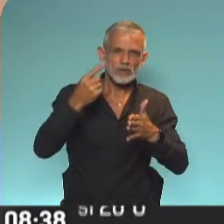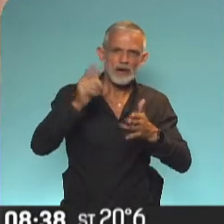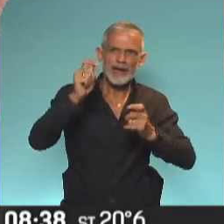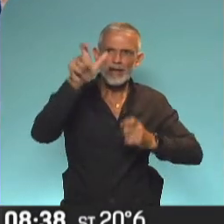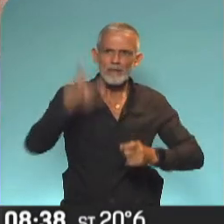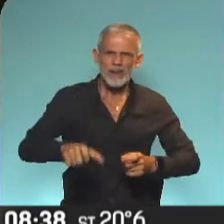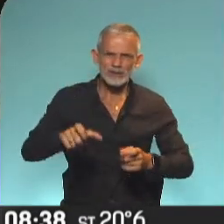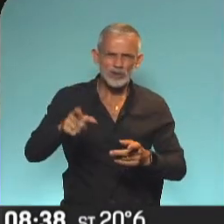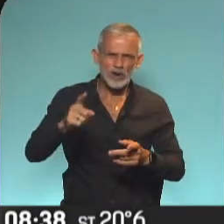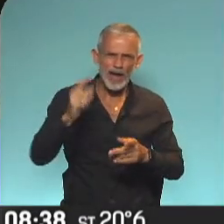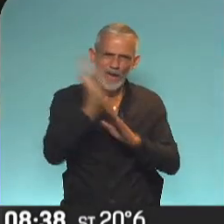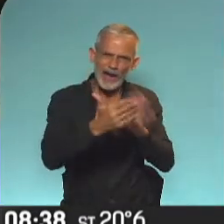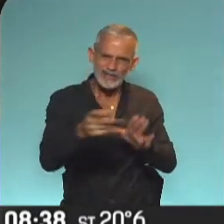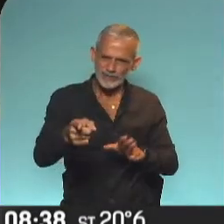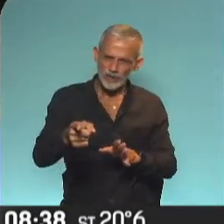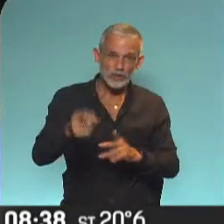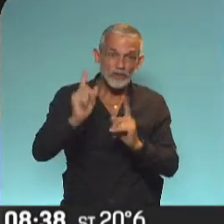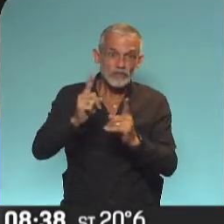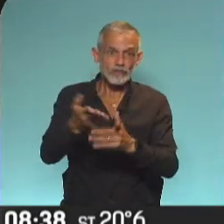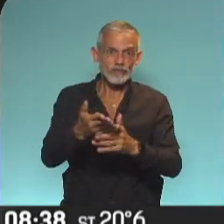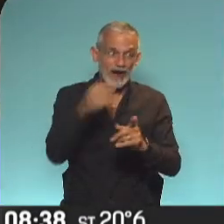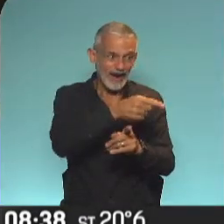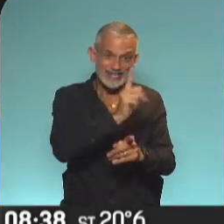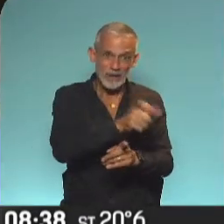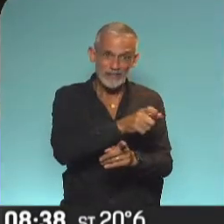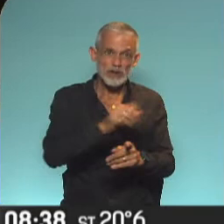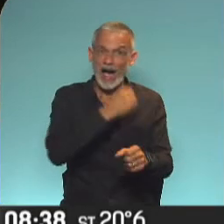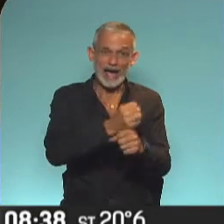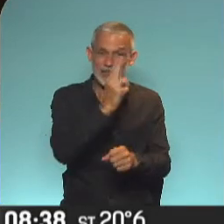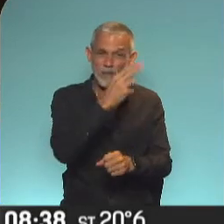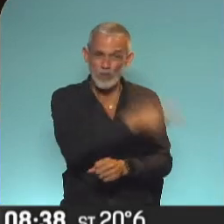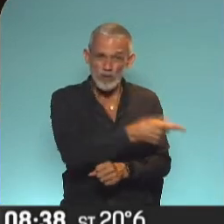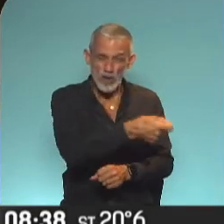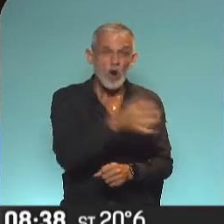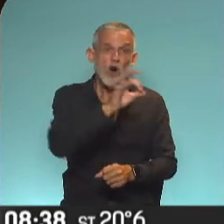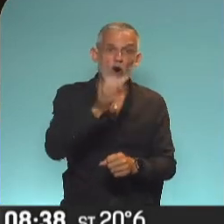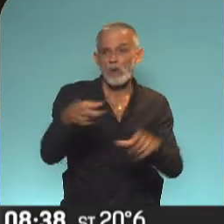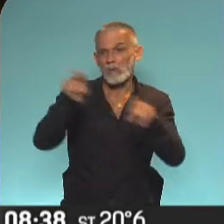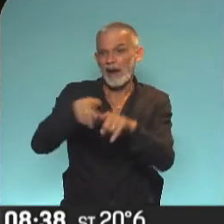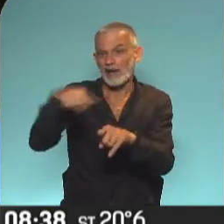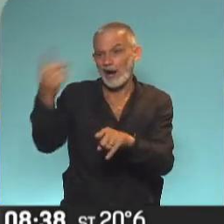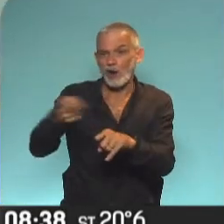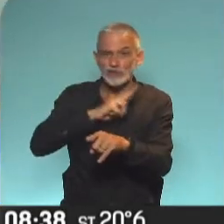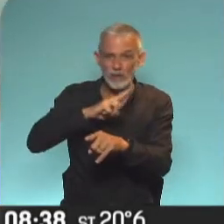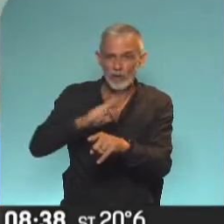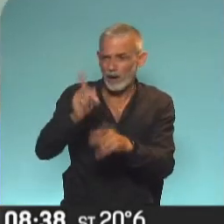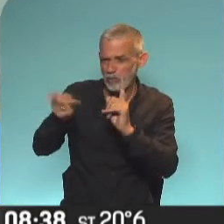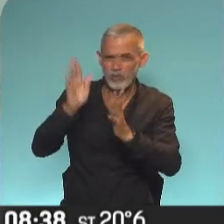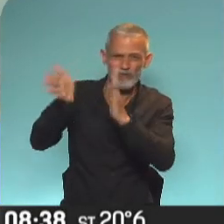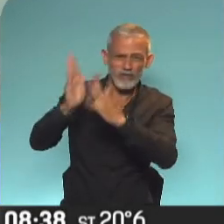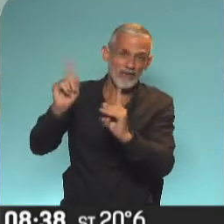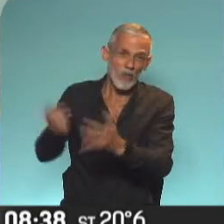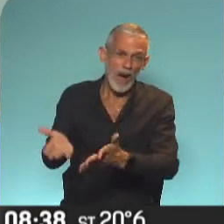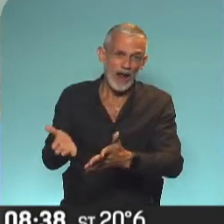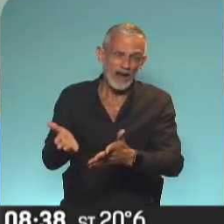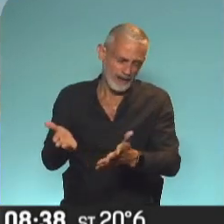Y los agresores siguen, no solo con esa víctima, a veces hasta el femicidio, sino si hacen una nueva pareja con otra, porque lo hemos visto en todos esos